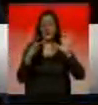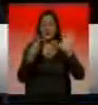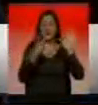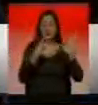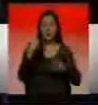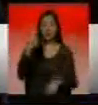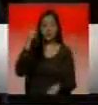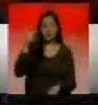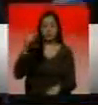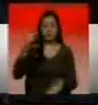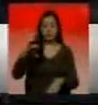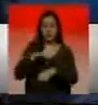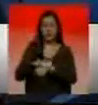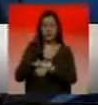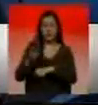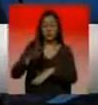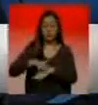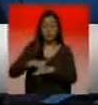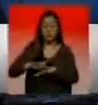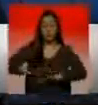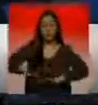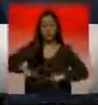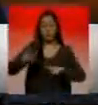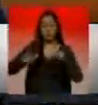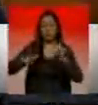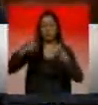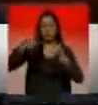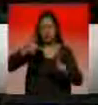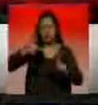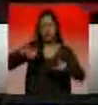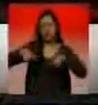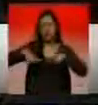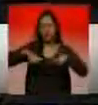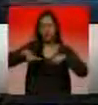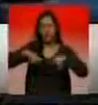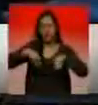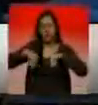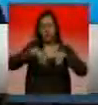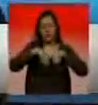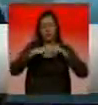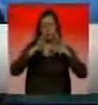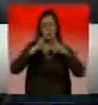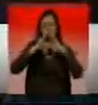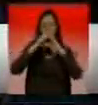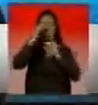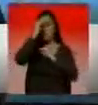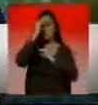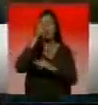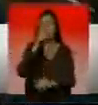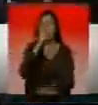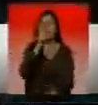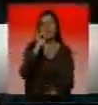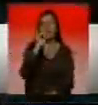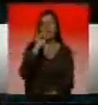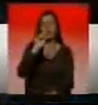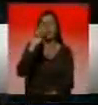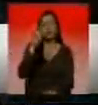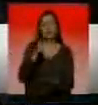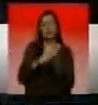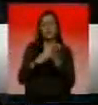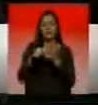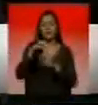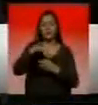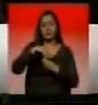personas acusadas de delitos de robo a personas, locales comerciales y domicilios. Así lo informó Diego Fuentes, viceministro